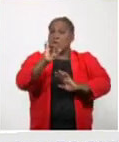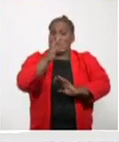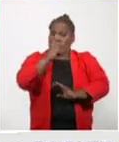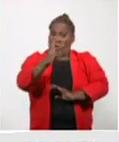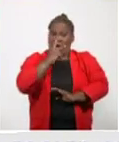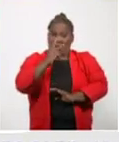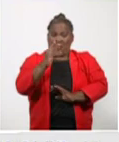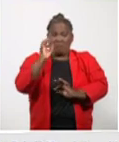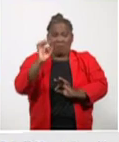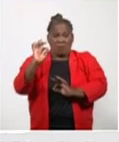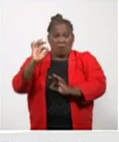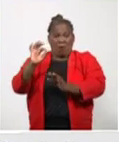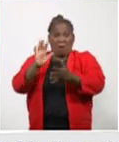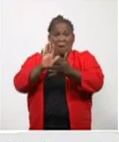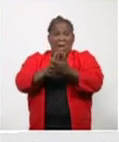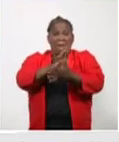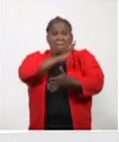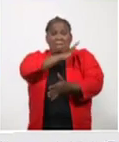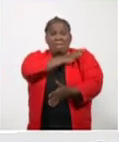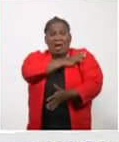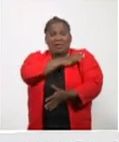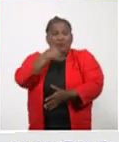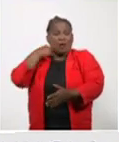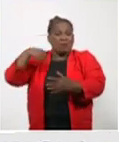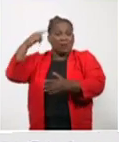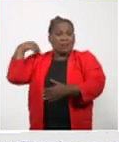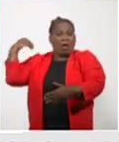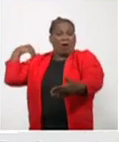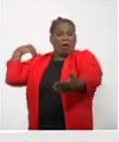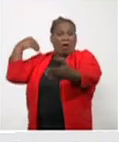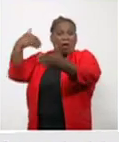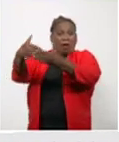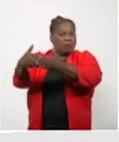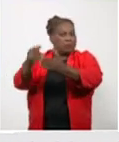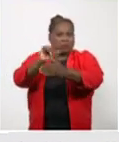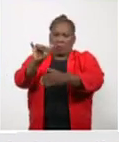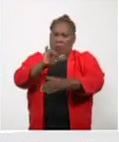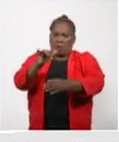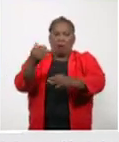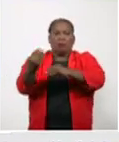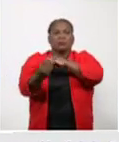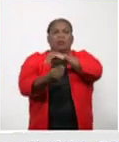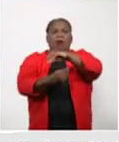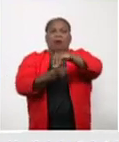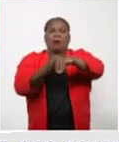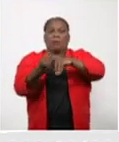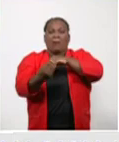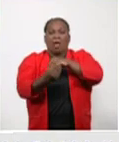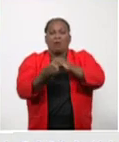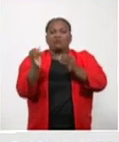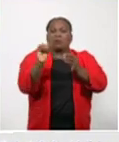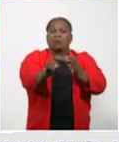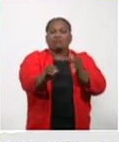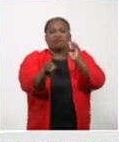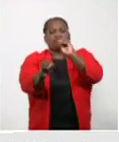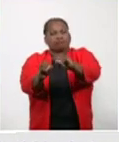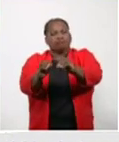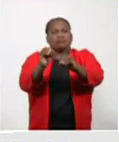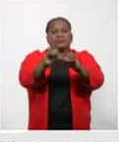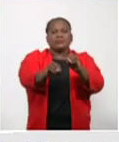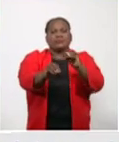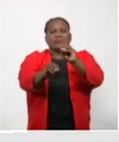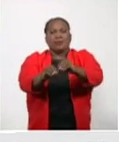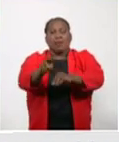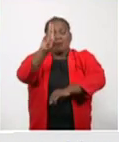que comenzó la enfermedad, se ha ido modificando, se han ido introduciendo un grupo de medicamentos que también la